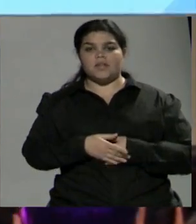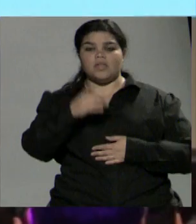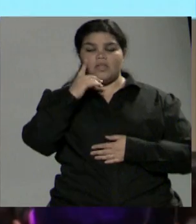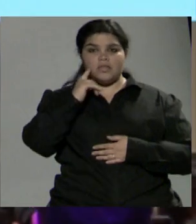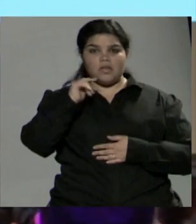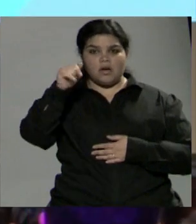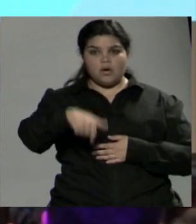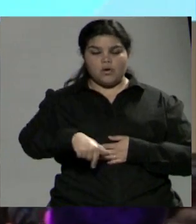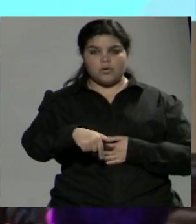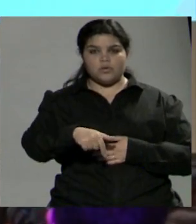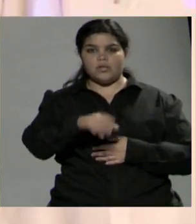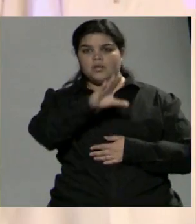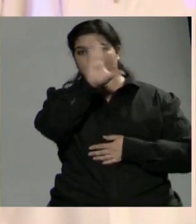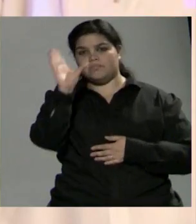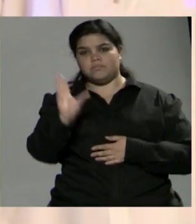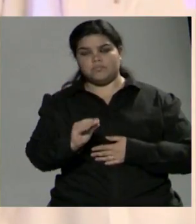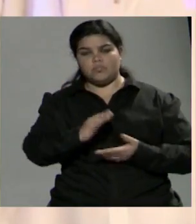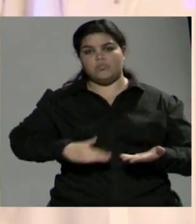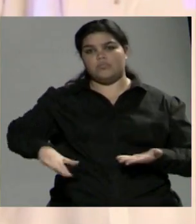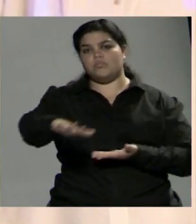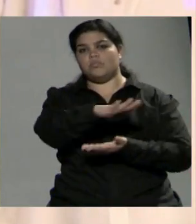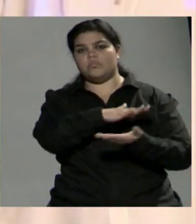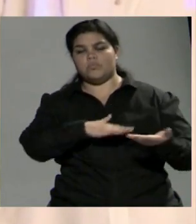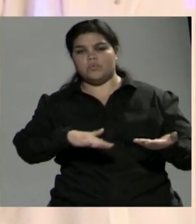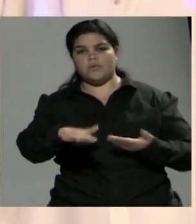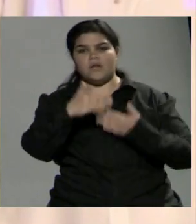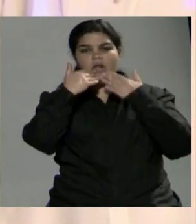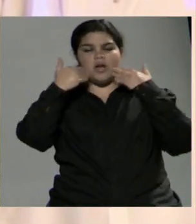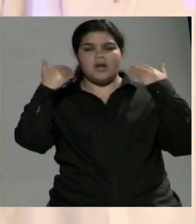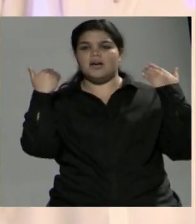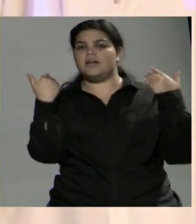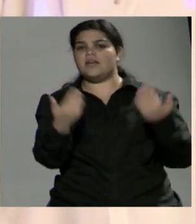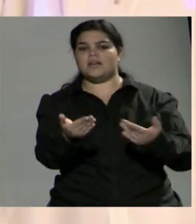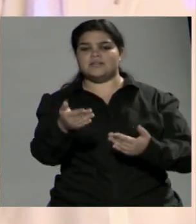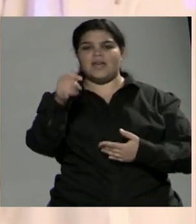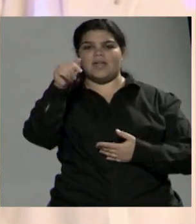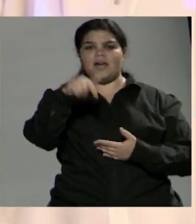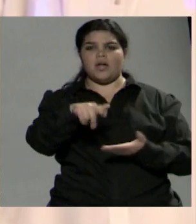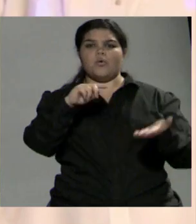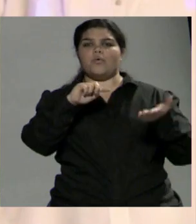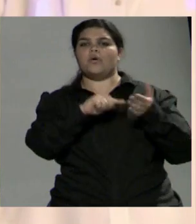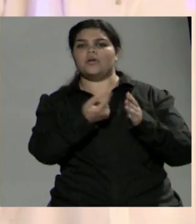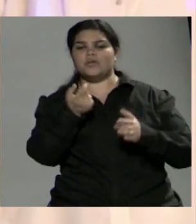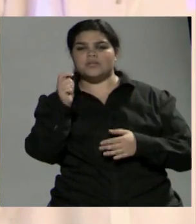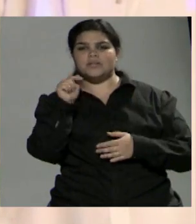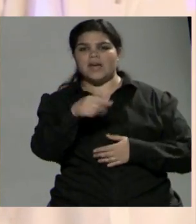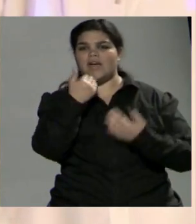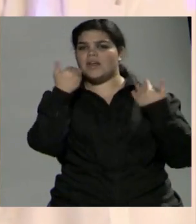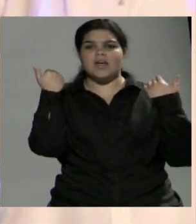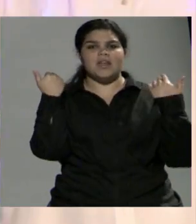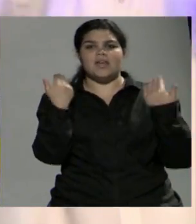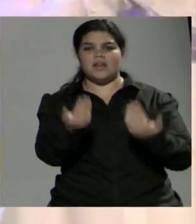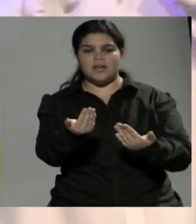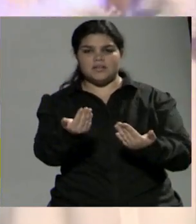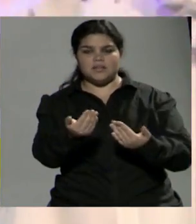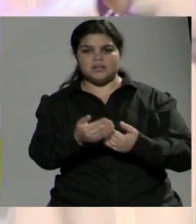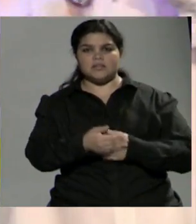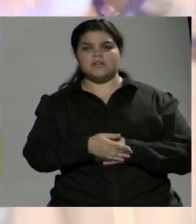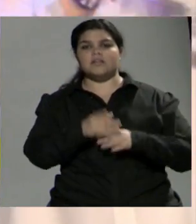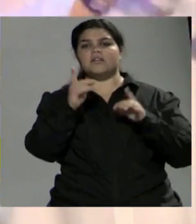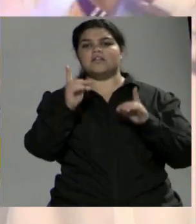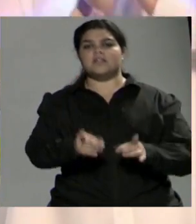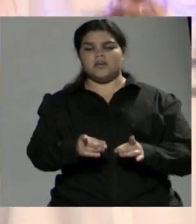de la nación, yo agradezco tanto a este pueblo de la capital de la nación, que es Buenos Aires, y a